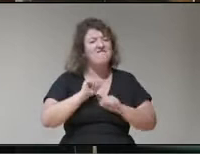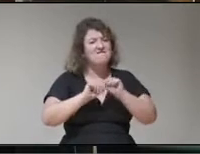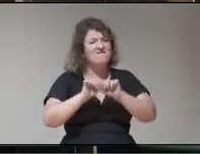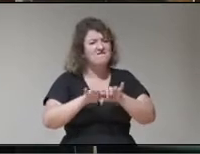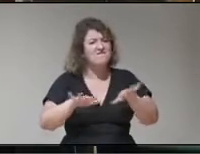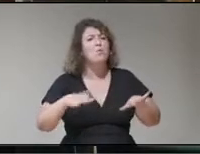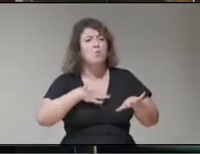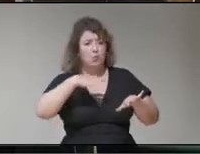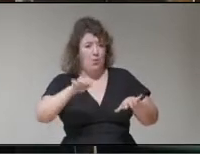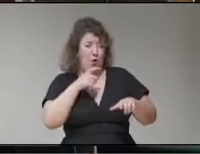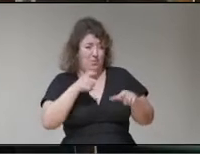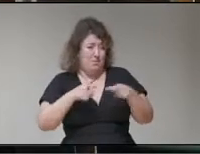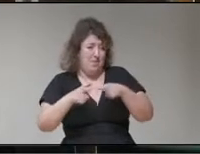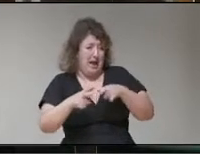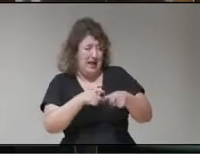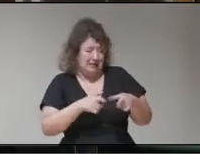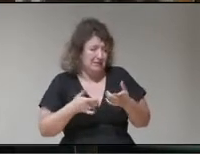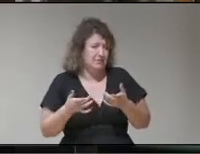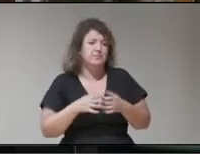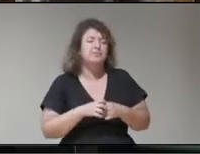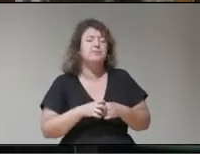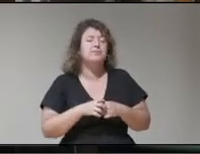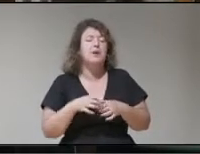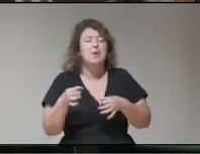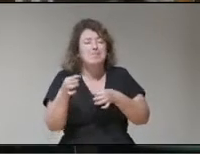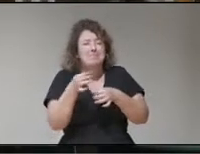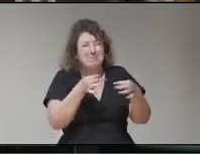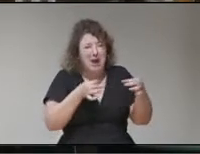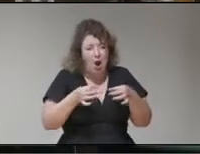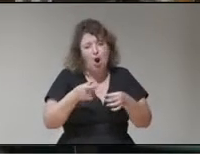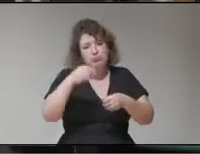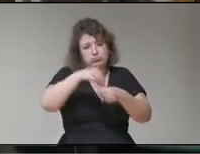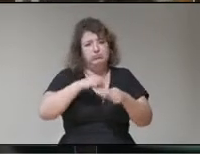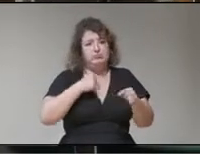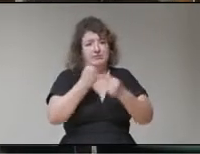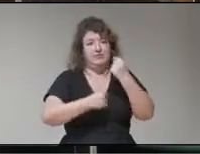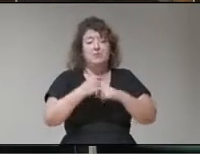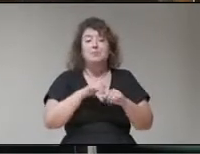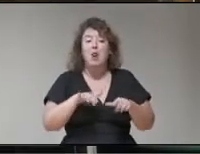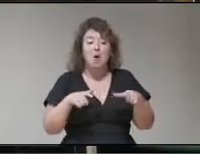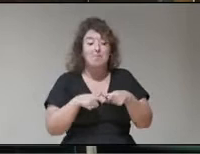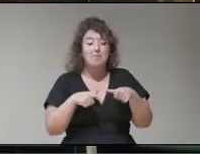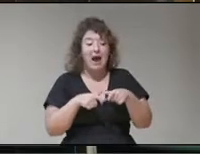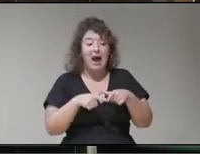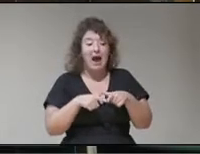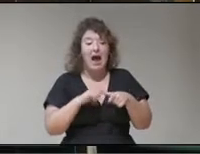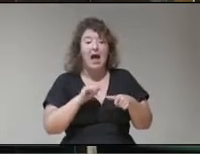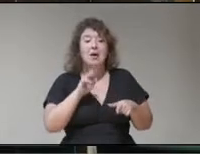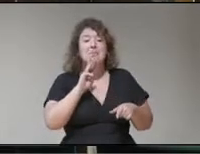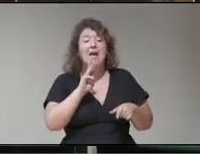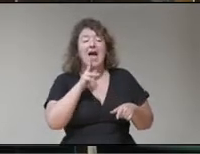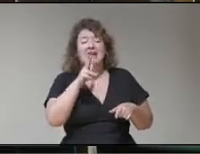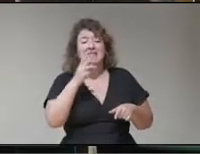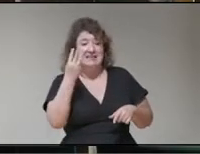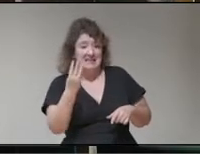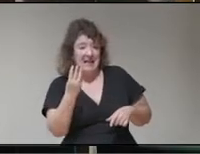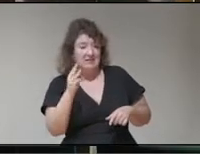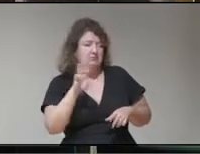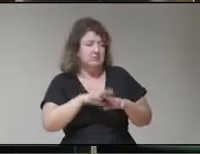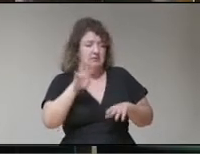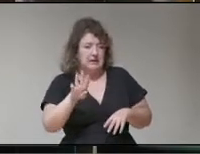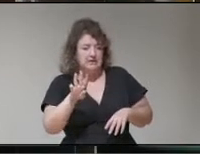por microorganismos. Ahora bien, si resulta que en aquella vagina hay un pH de 3, a